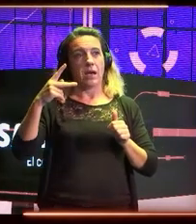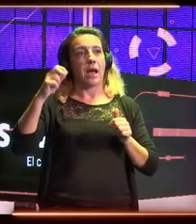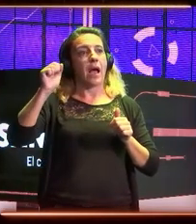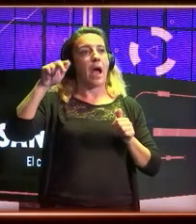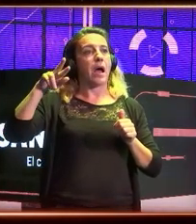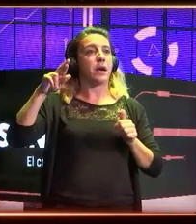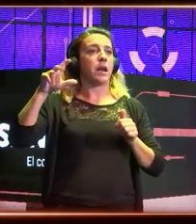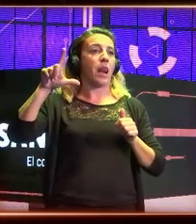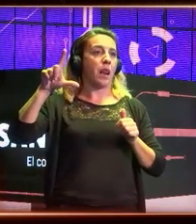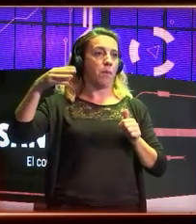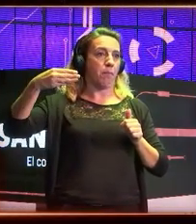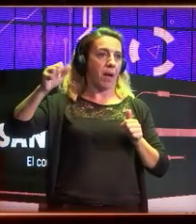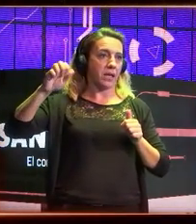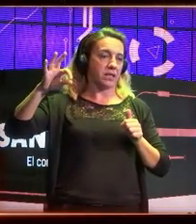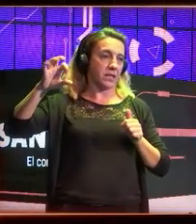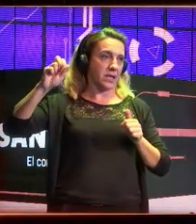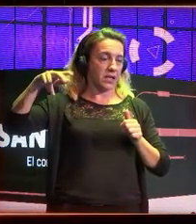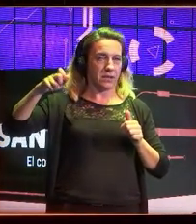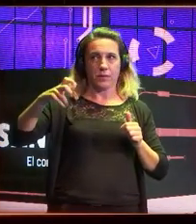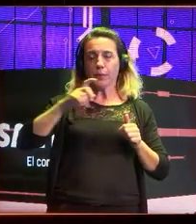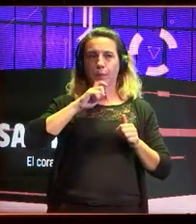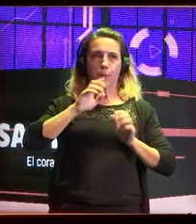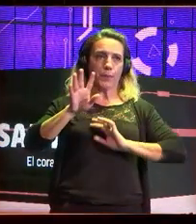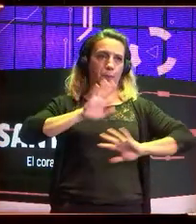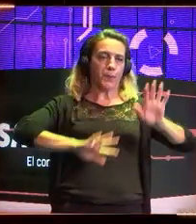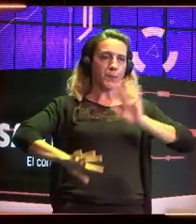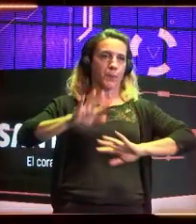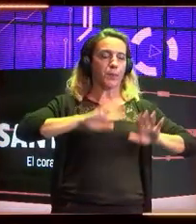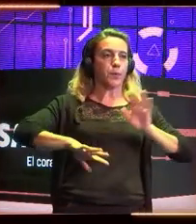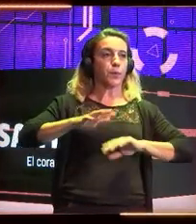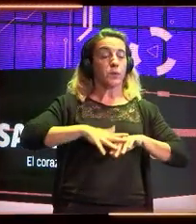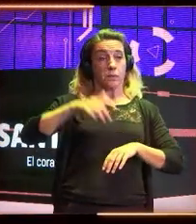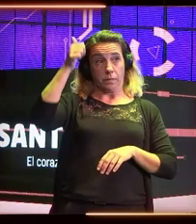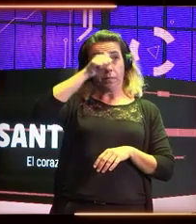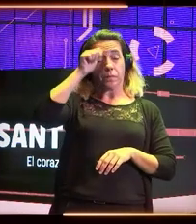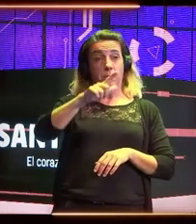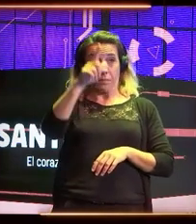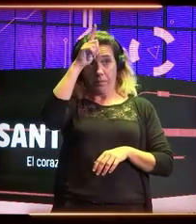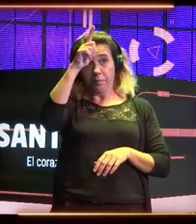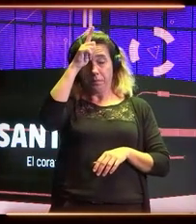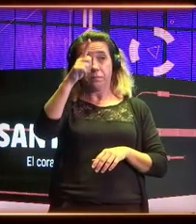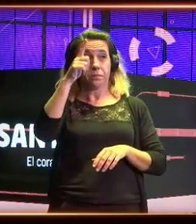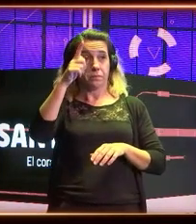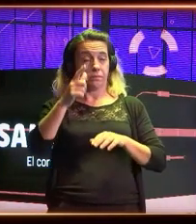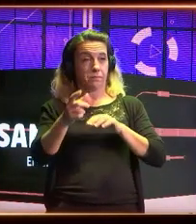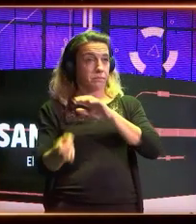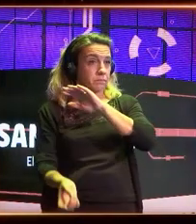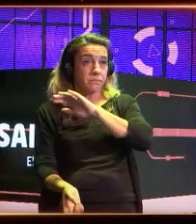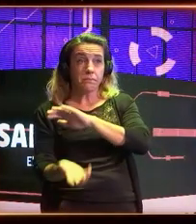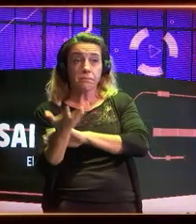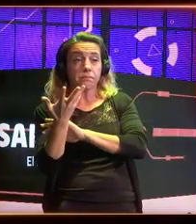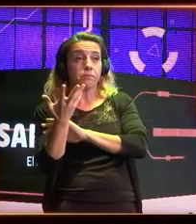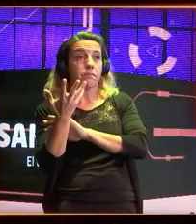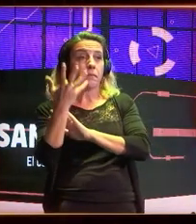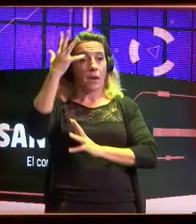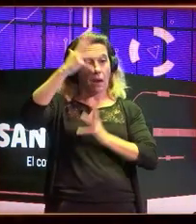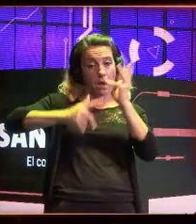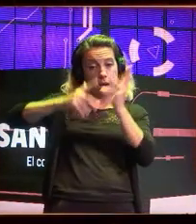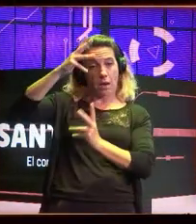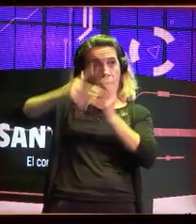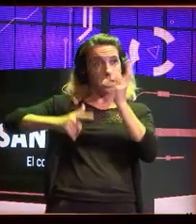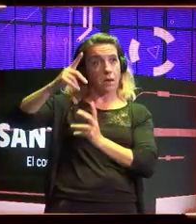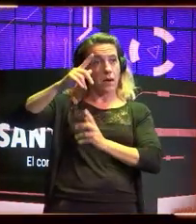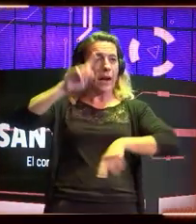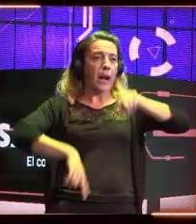barsil está muy complicado Carl barsil consiguió desarrollar las ecuaciones de la